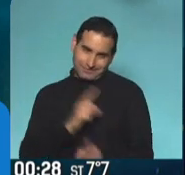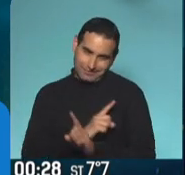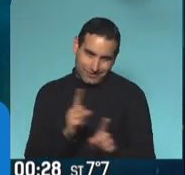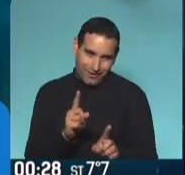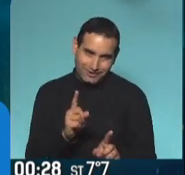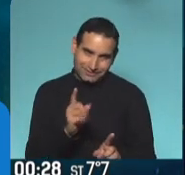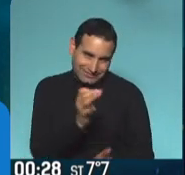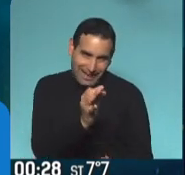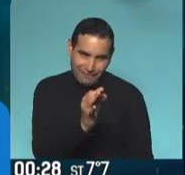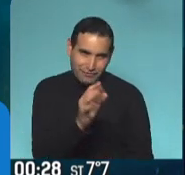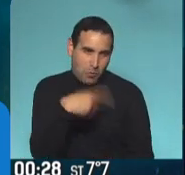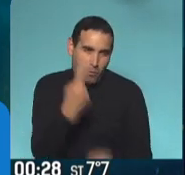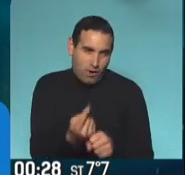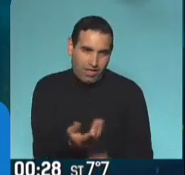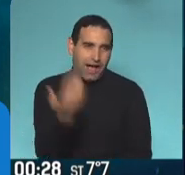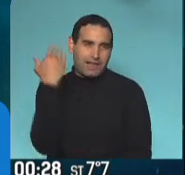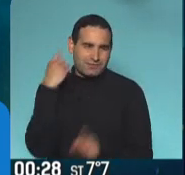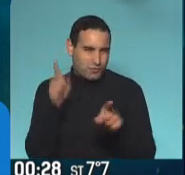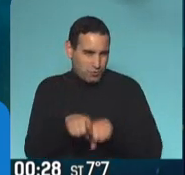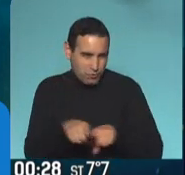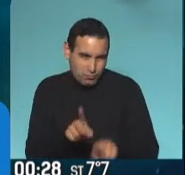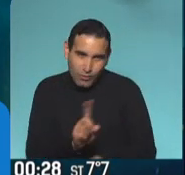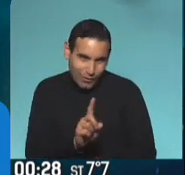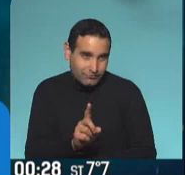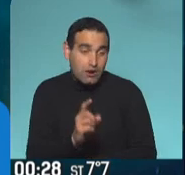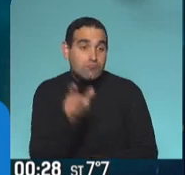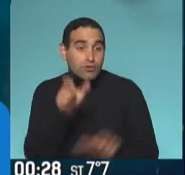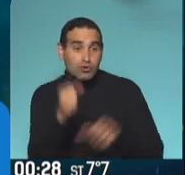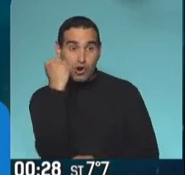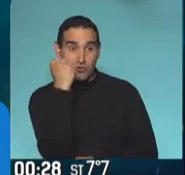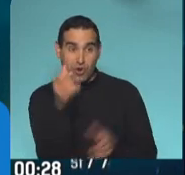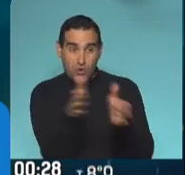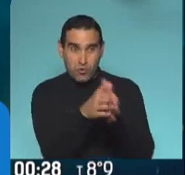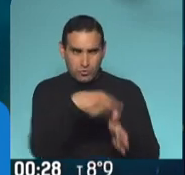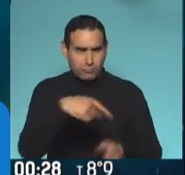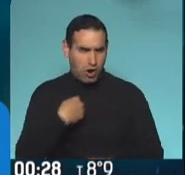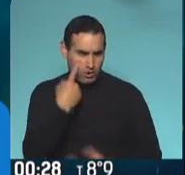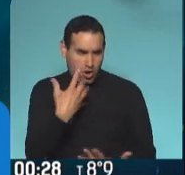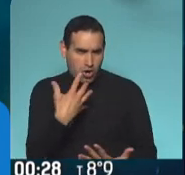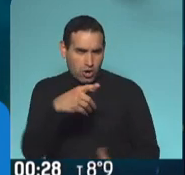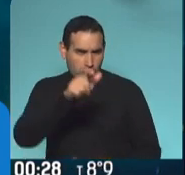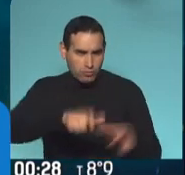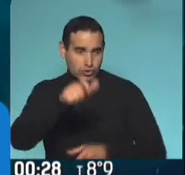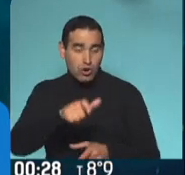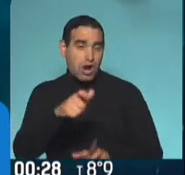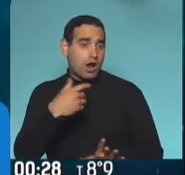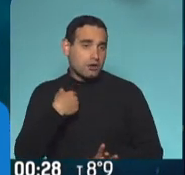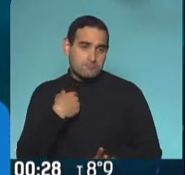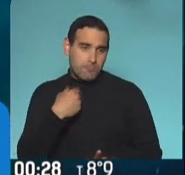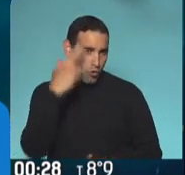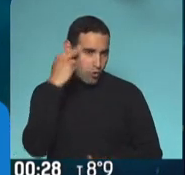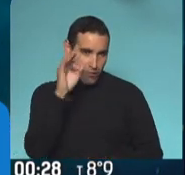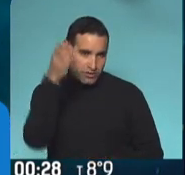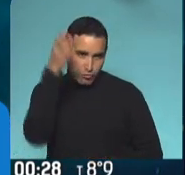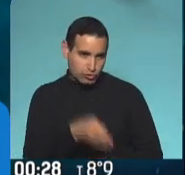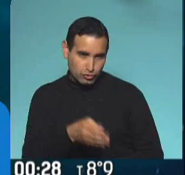claramente no sirve dio a los economistas que trabajan juntos los conozco no sé no comparto que el 90 por